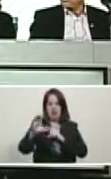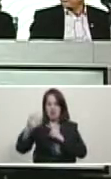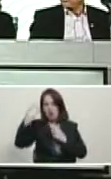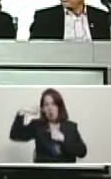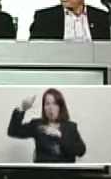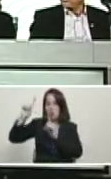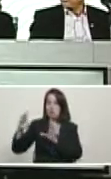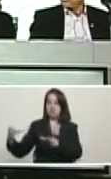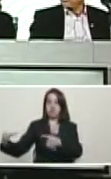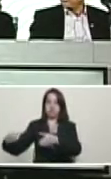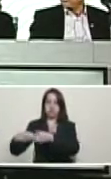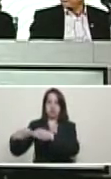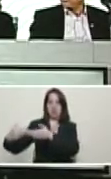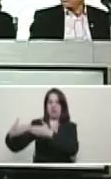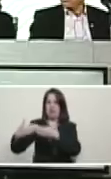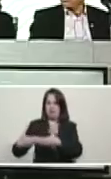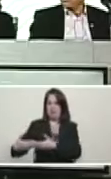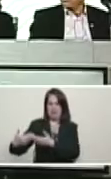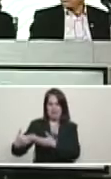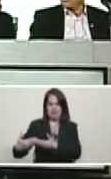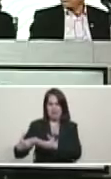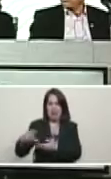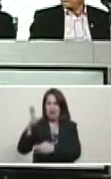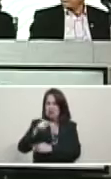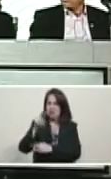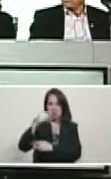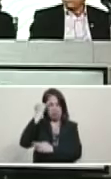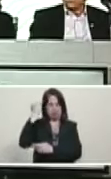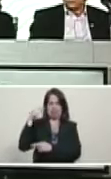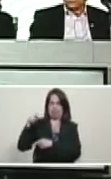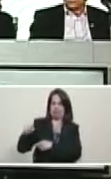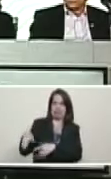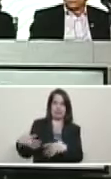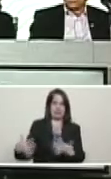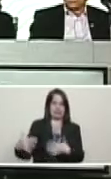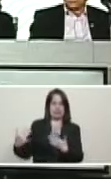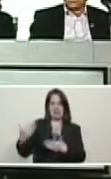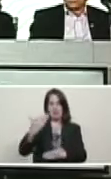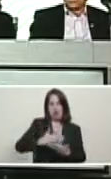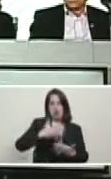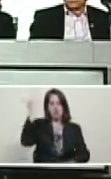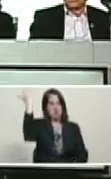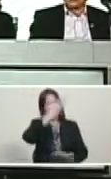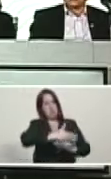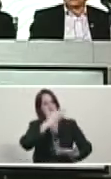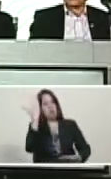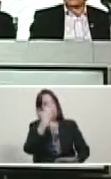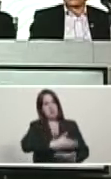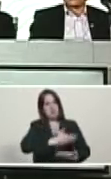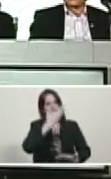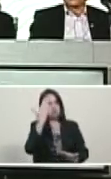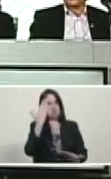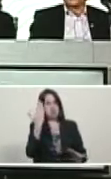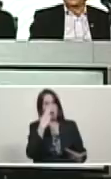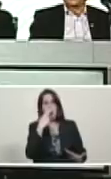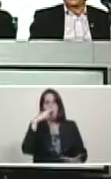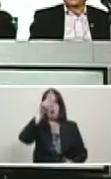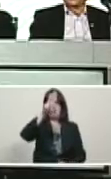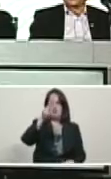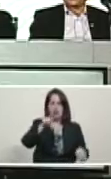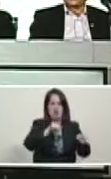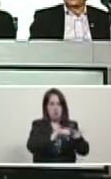nunca a nadie se le ocurrió esa idea un muro hitlerista un